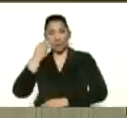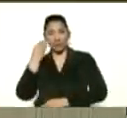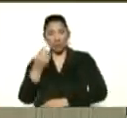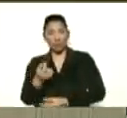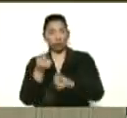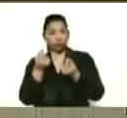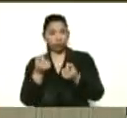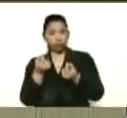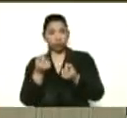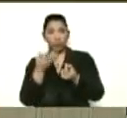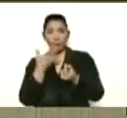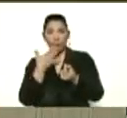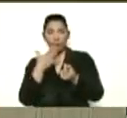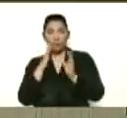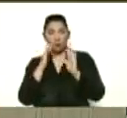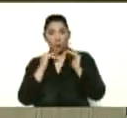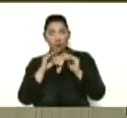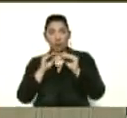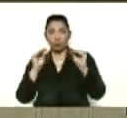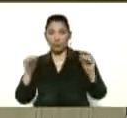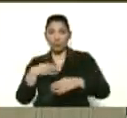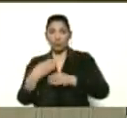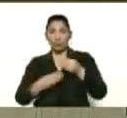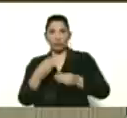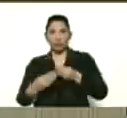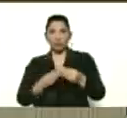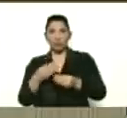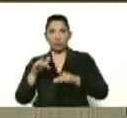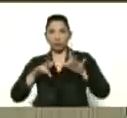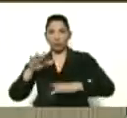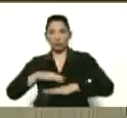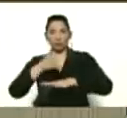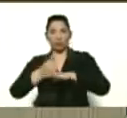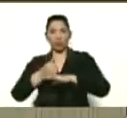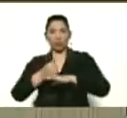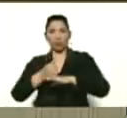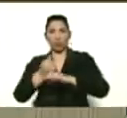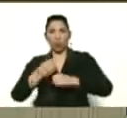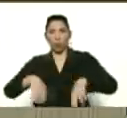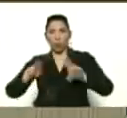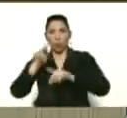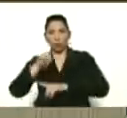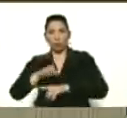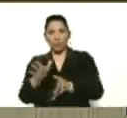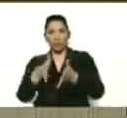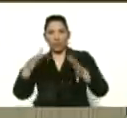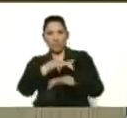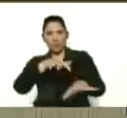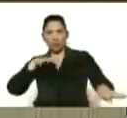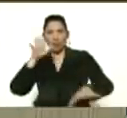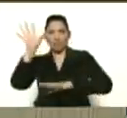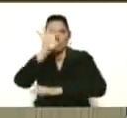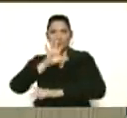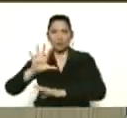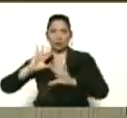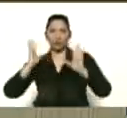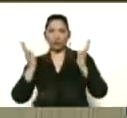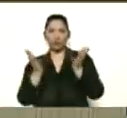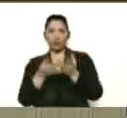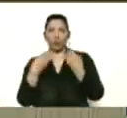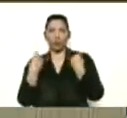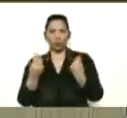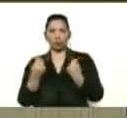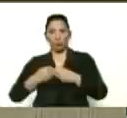momento si se atiende el llamado que ha hecho el secretario general de Naciones Unidas y la gran mayoría de los países del mundo de que